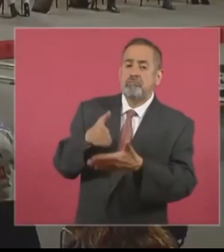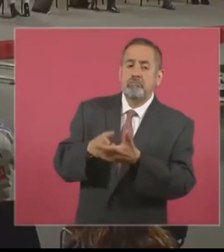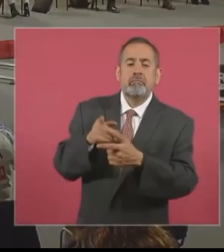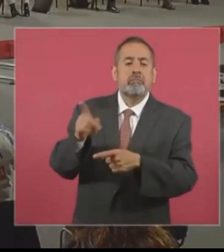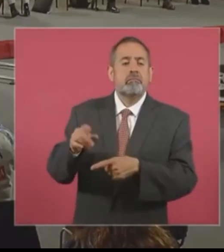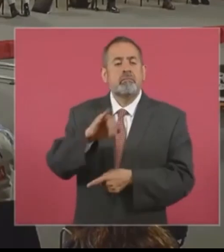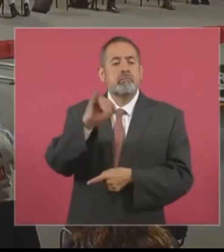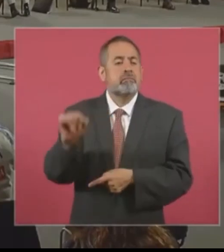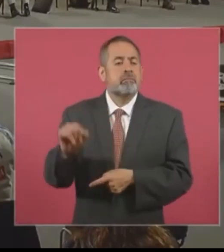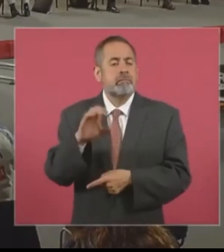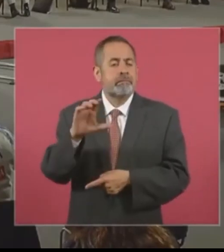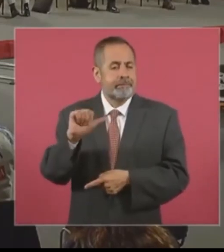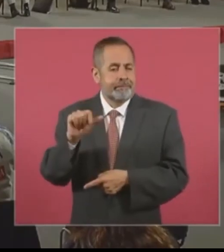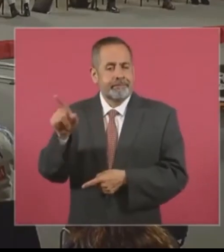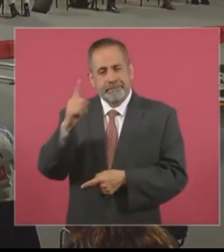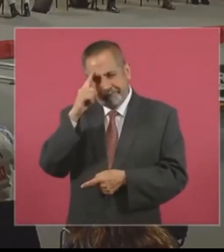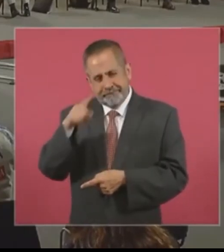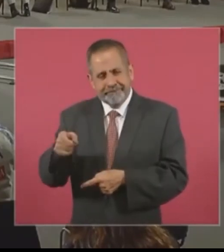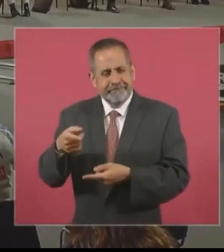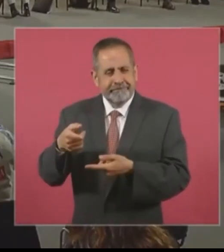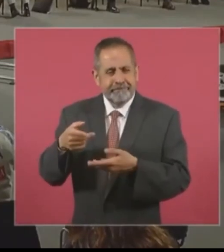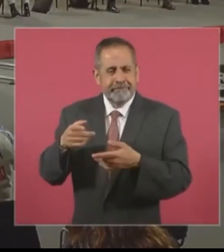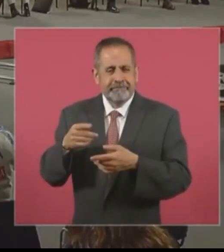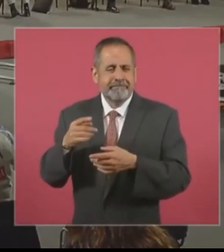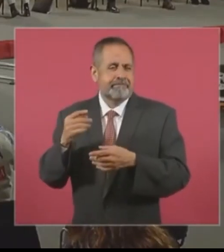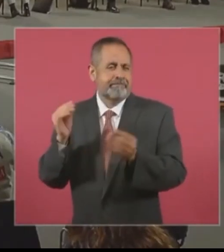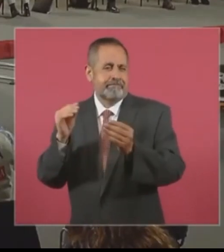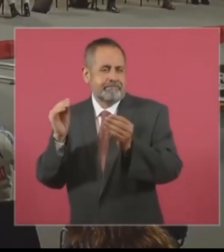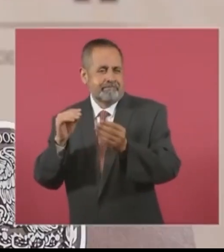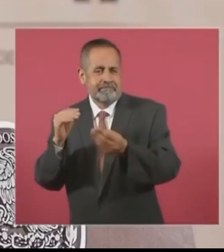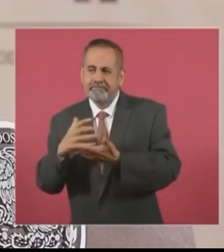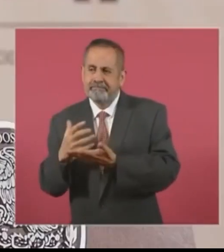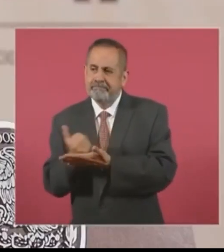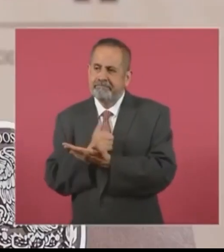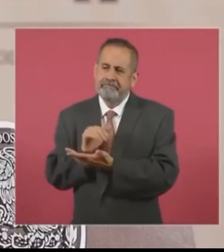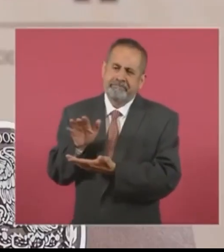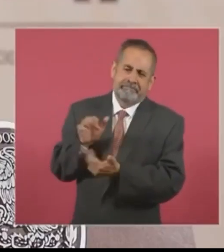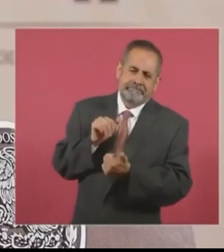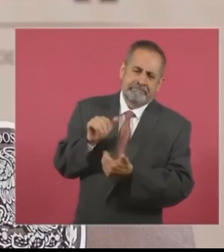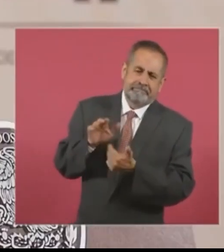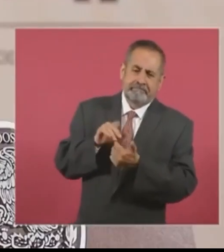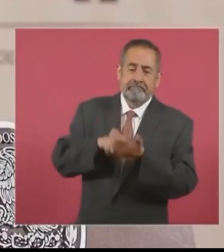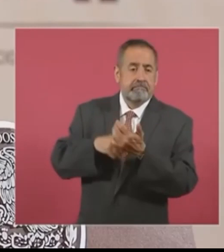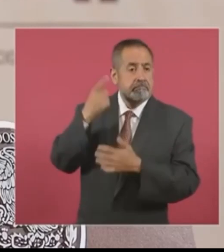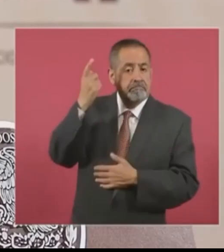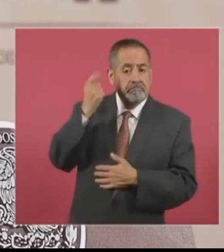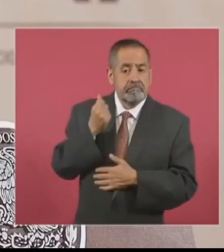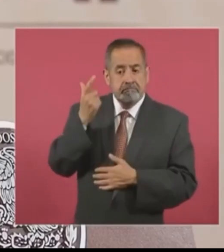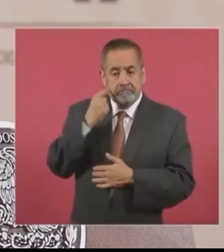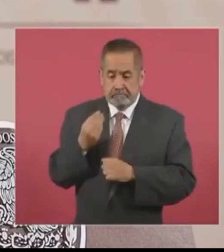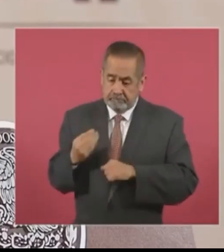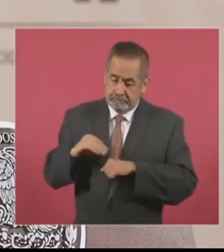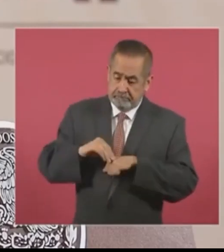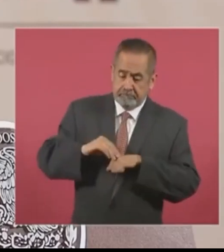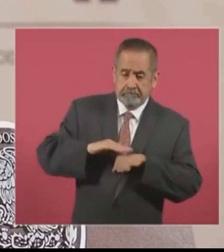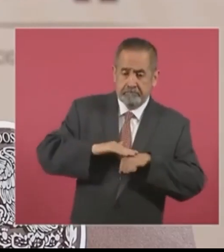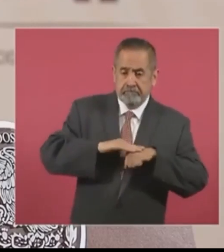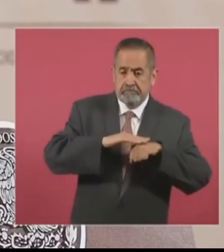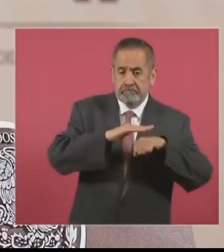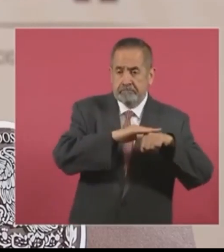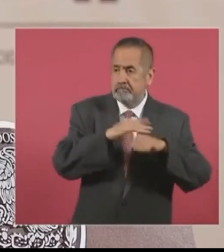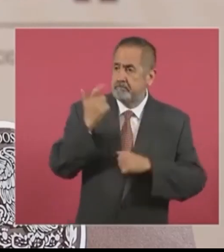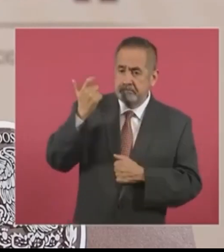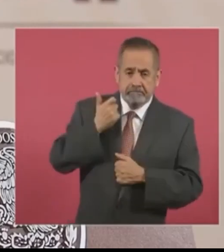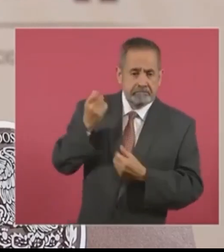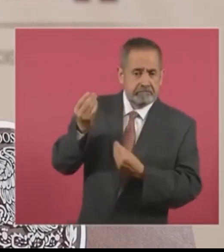y arbitraje en el norte del país con el propósito de obtener una pensión más alta y beneficios fuera de la